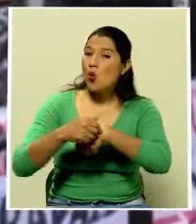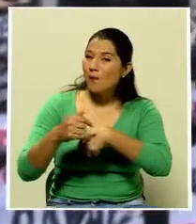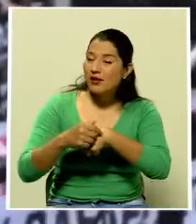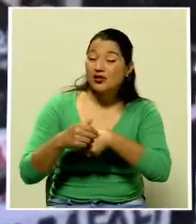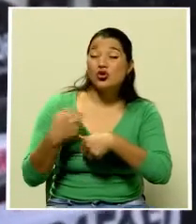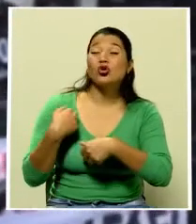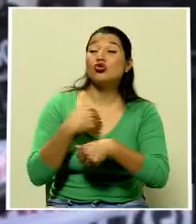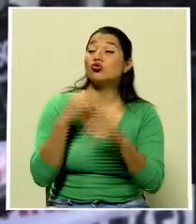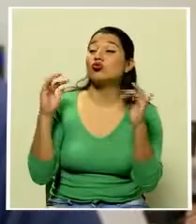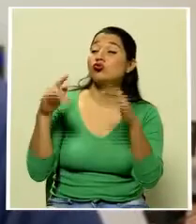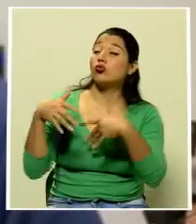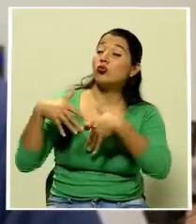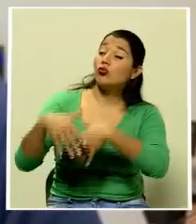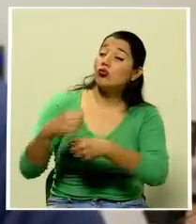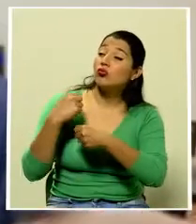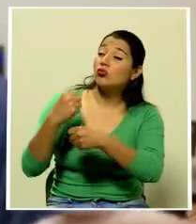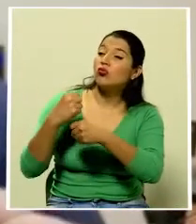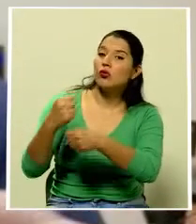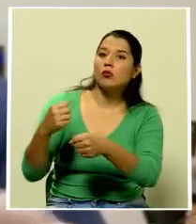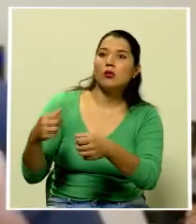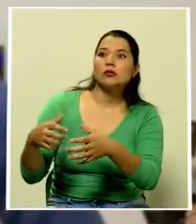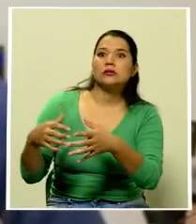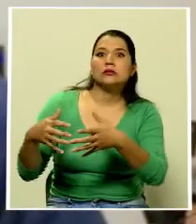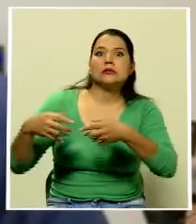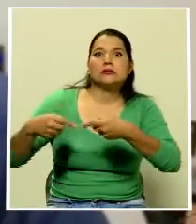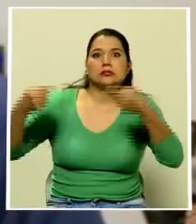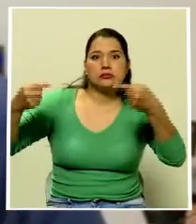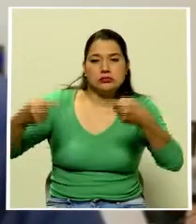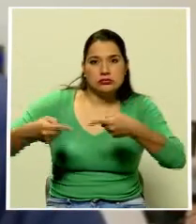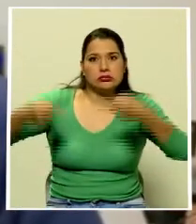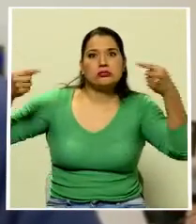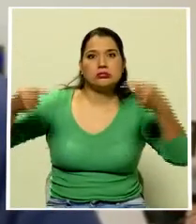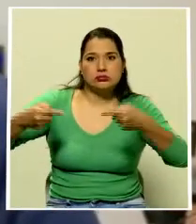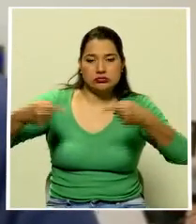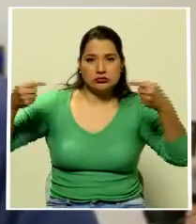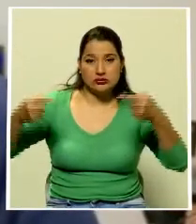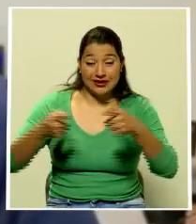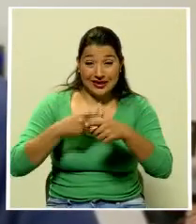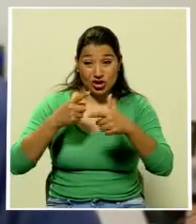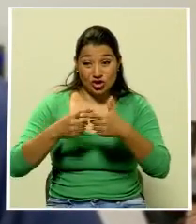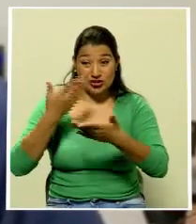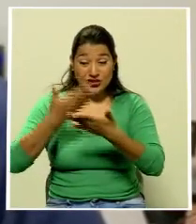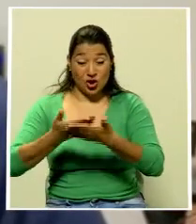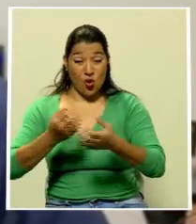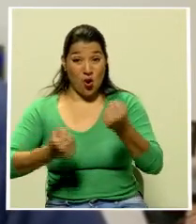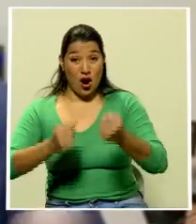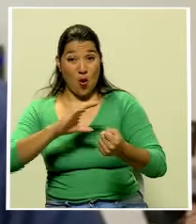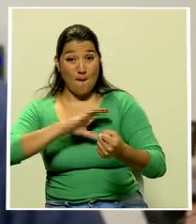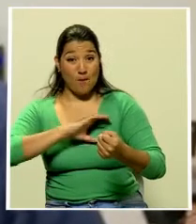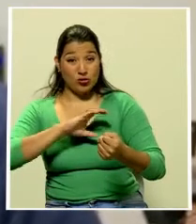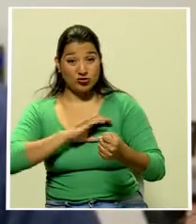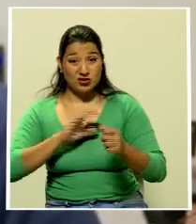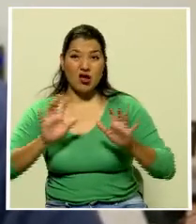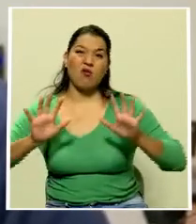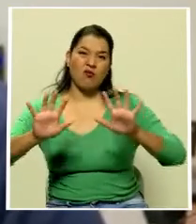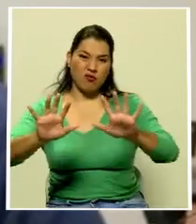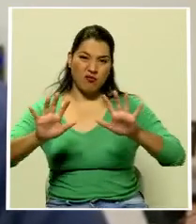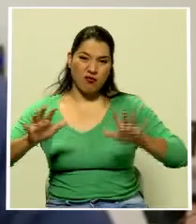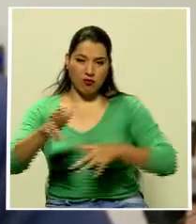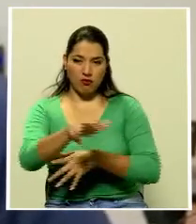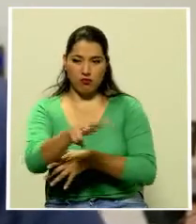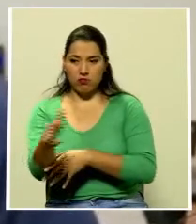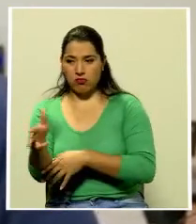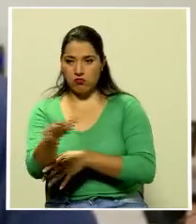tornó agresiva, empezaron a sacudir una grúa de la policía de tránsito, a exigir que la retiraran del camino